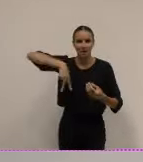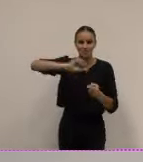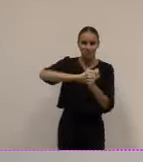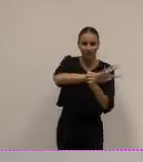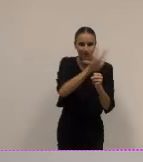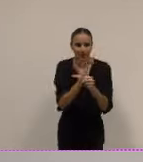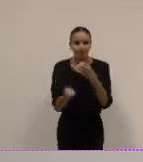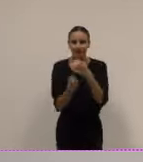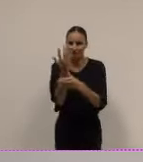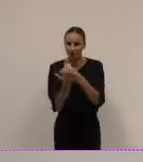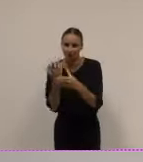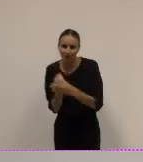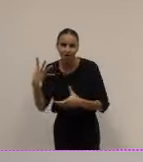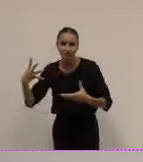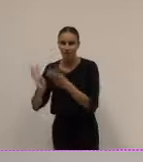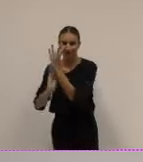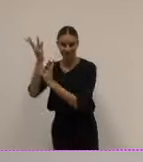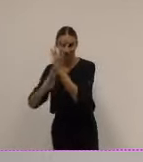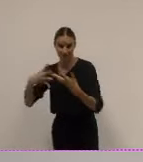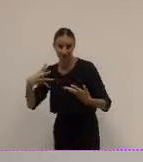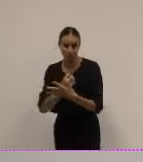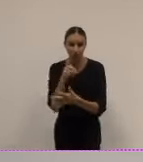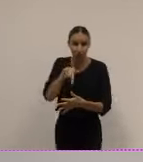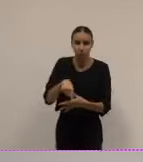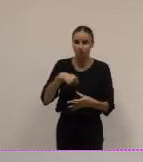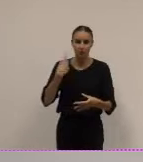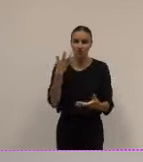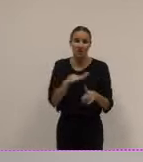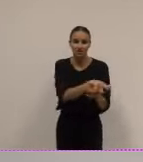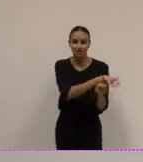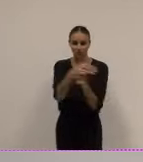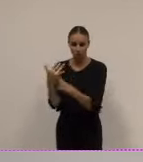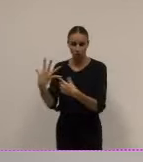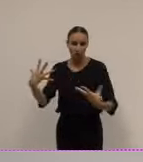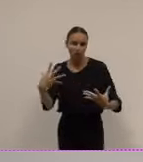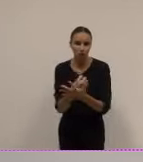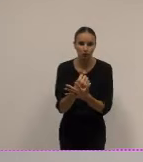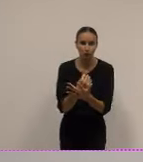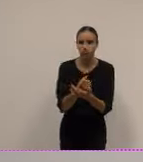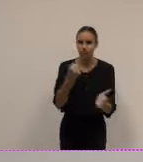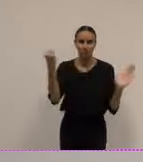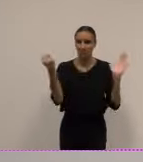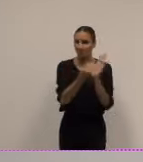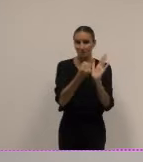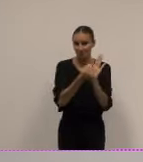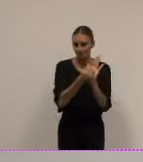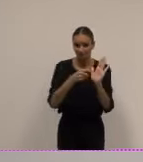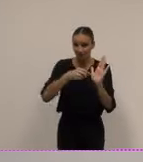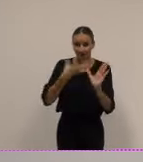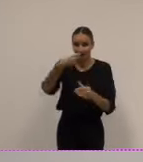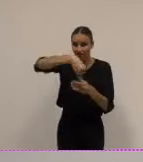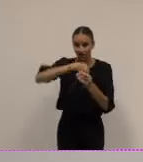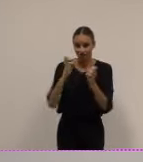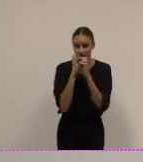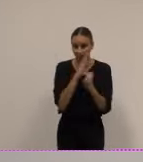volcánica. Evidentemente, son circunstancias que han marcado y condicionado inevitablemente toda la legislatura